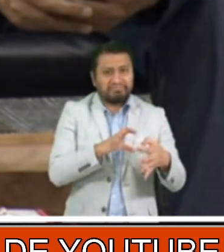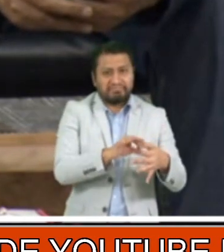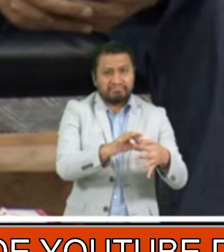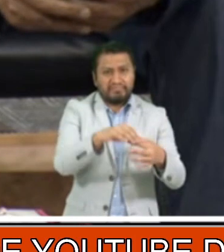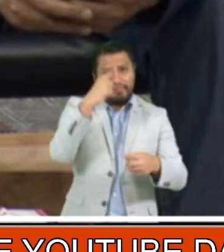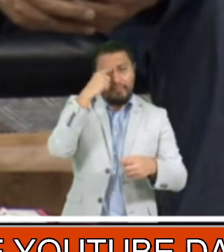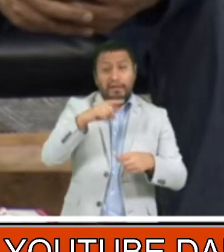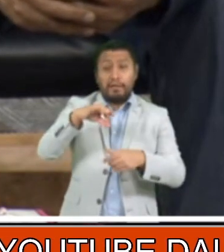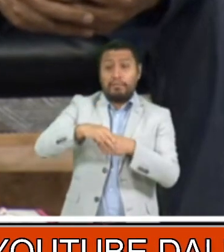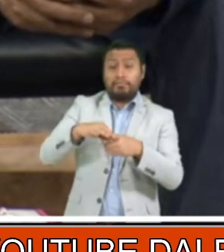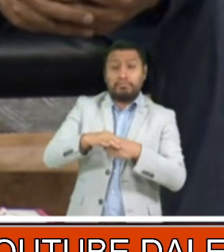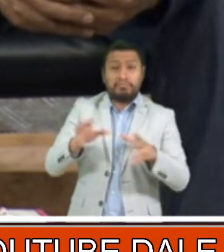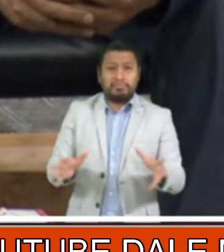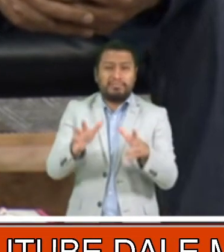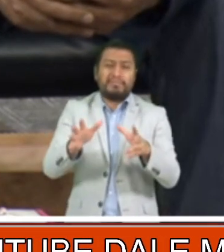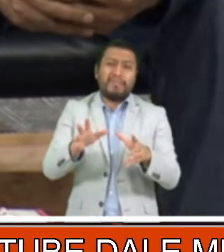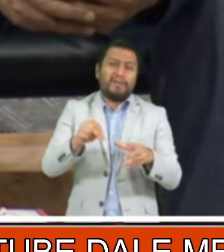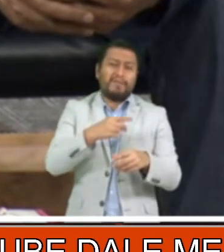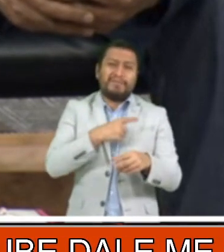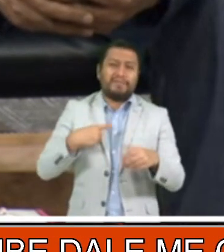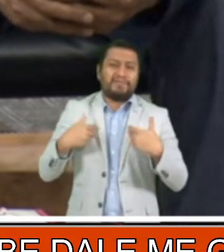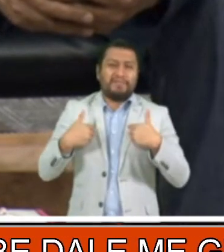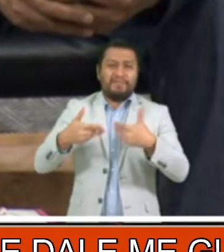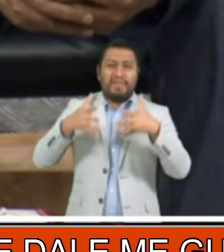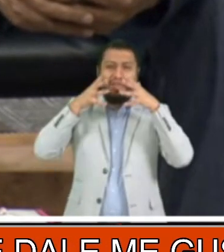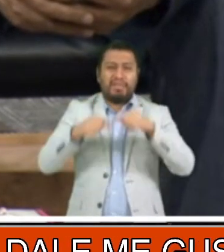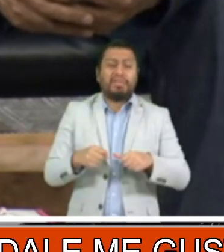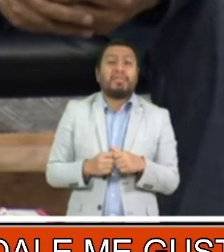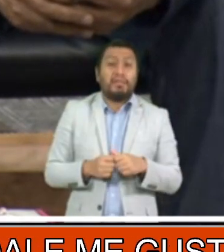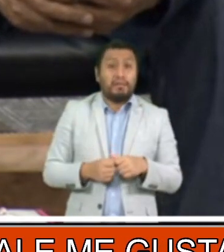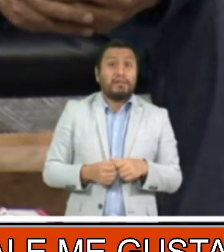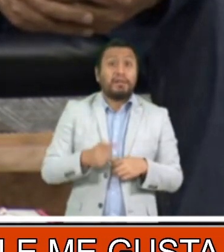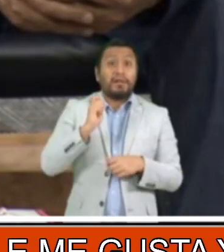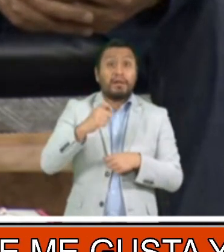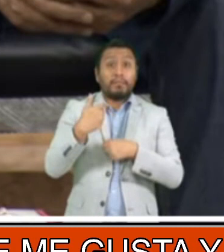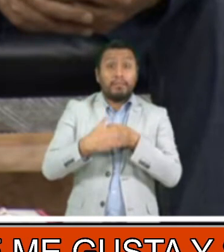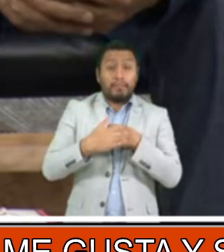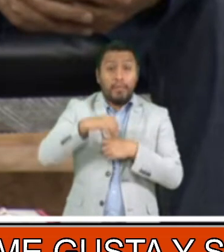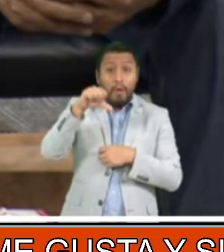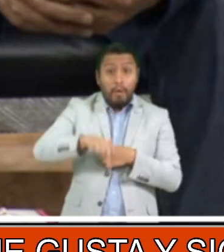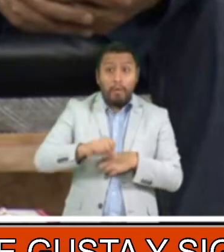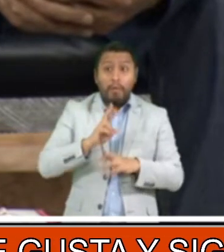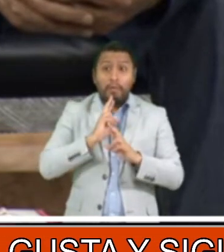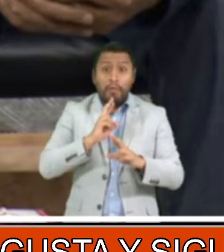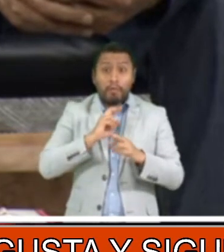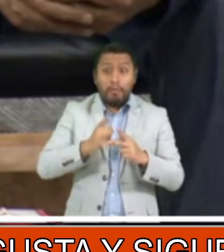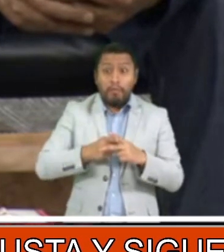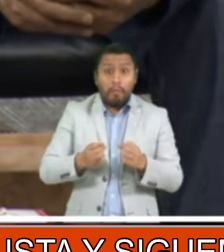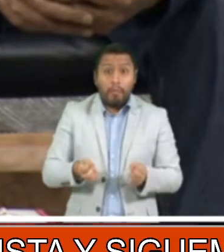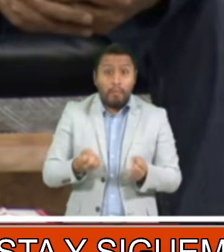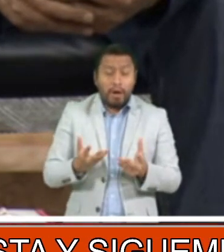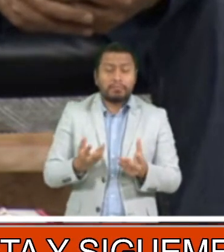revocación de mandato y su participación. Con independencia de los resultados que se obtengan el día de hoy, el pueblo